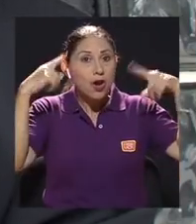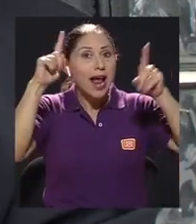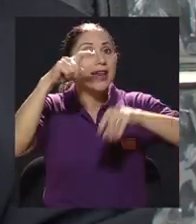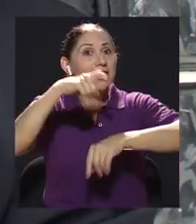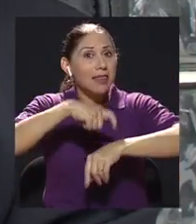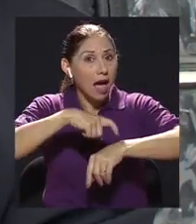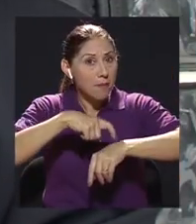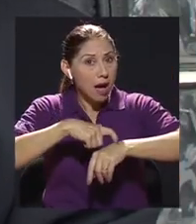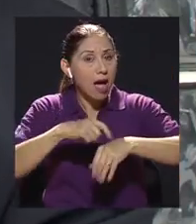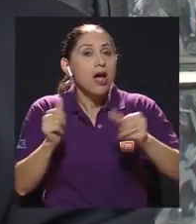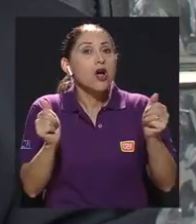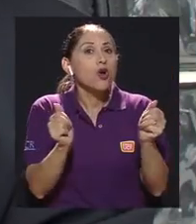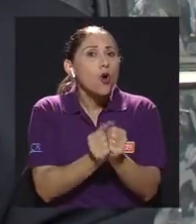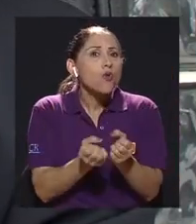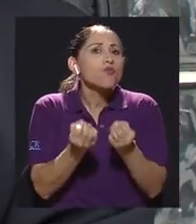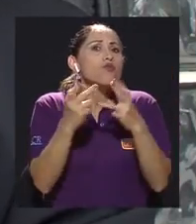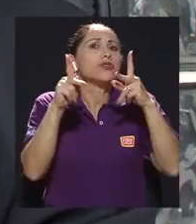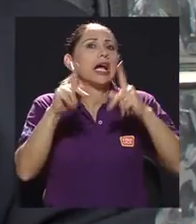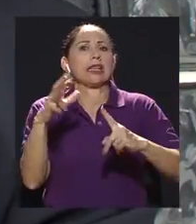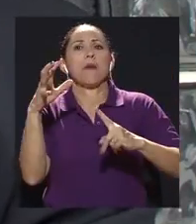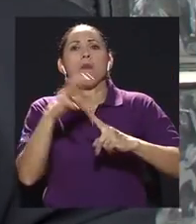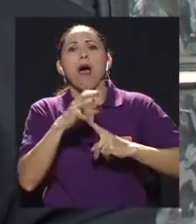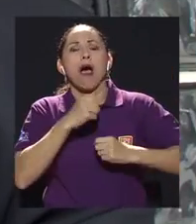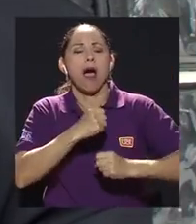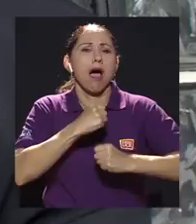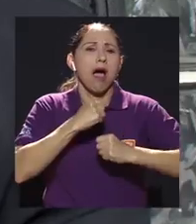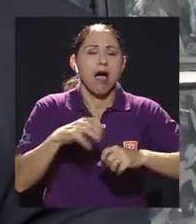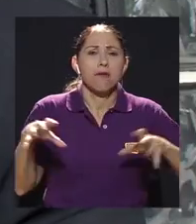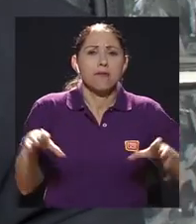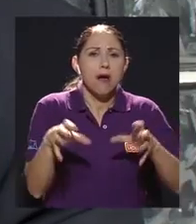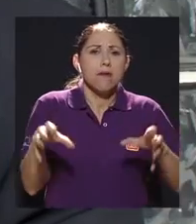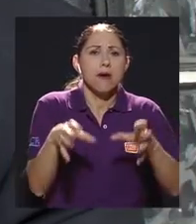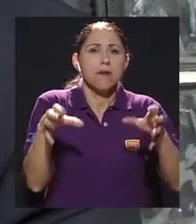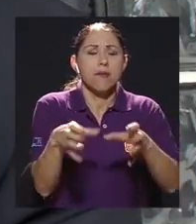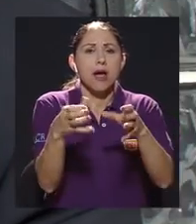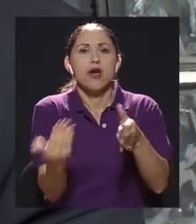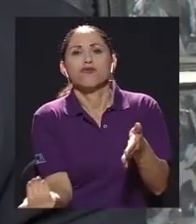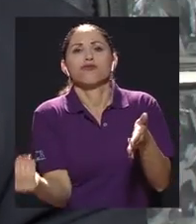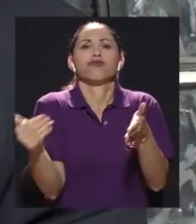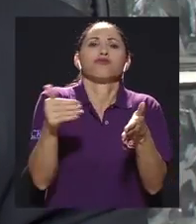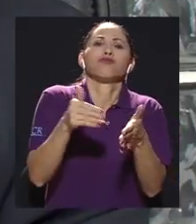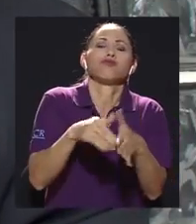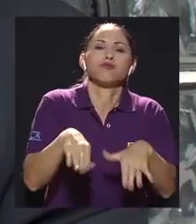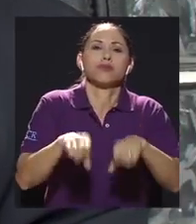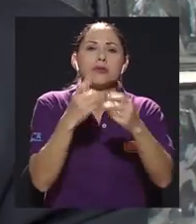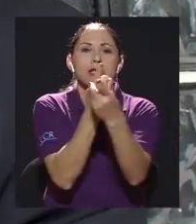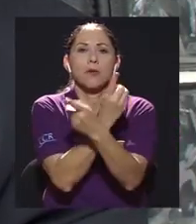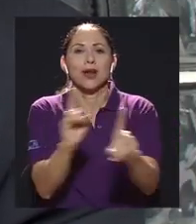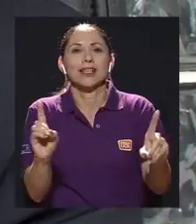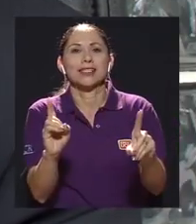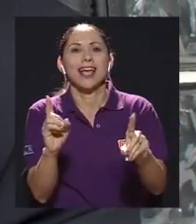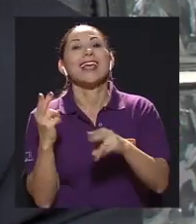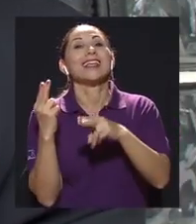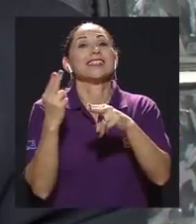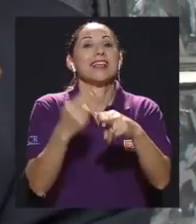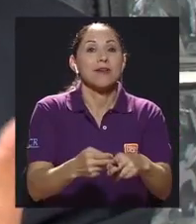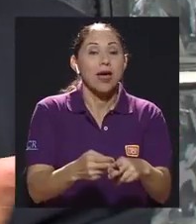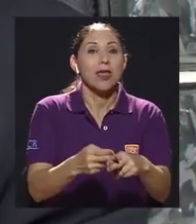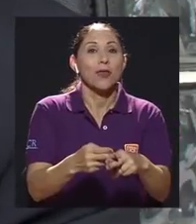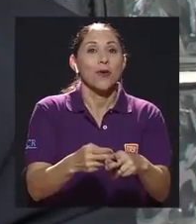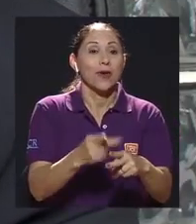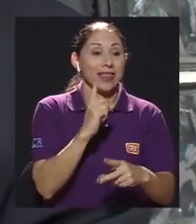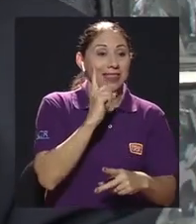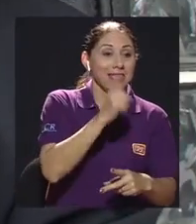de grandes movilizaciones populares, del regreso a la democracia, esa fase que se ha llamado la transición de